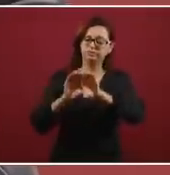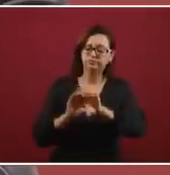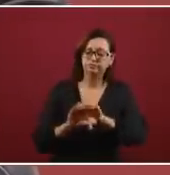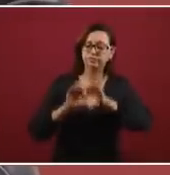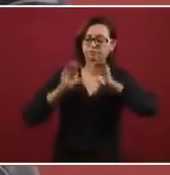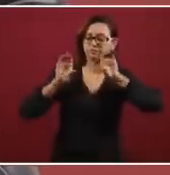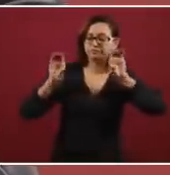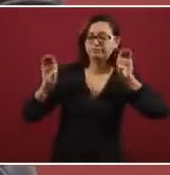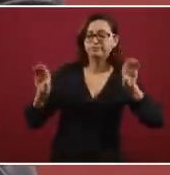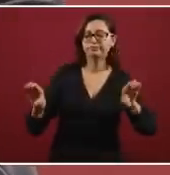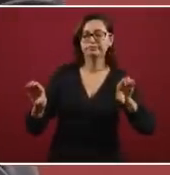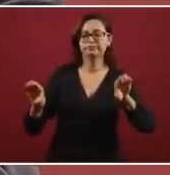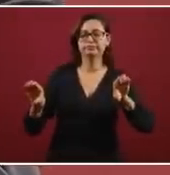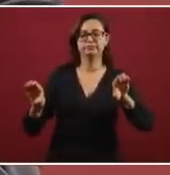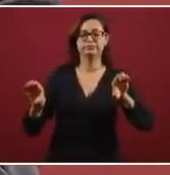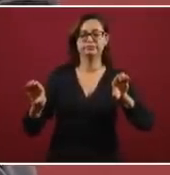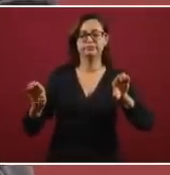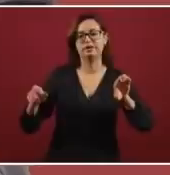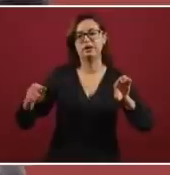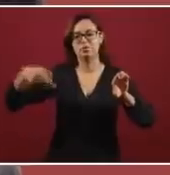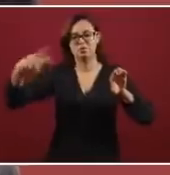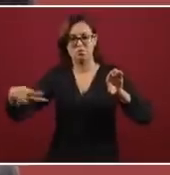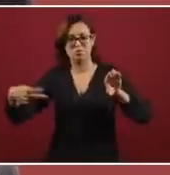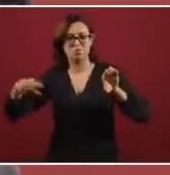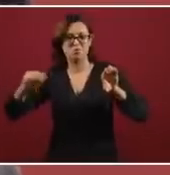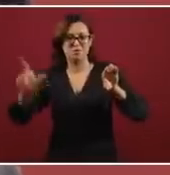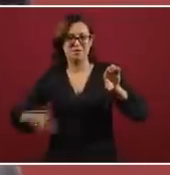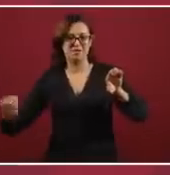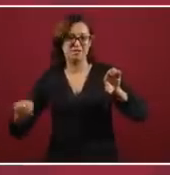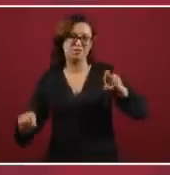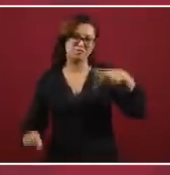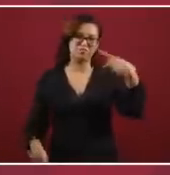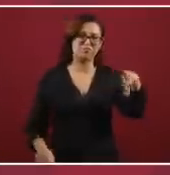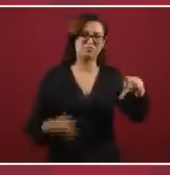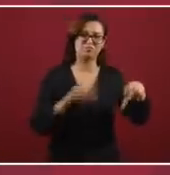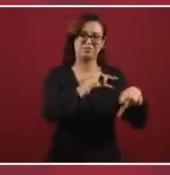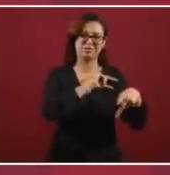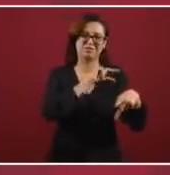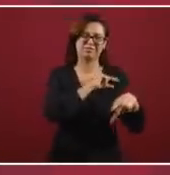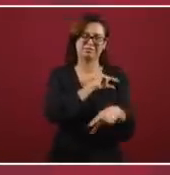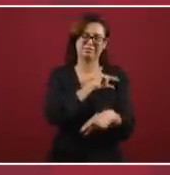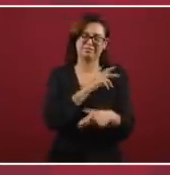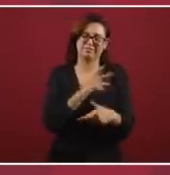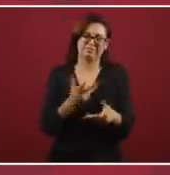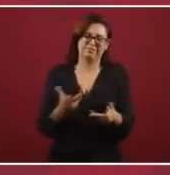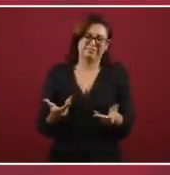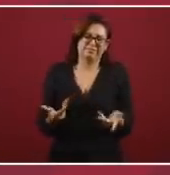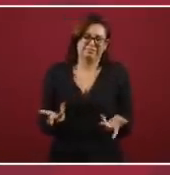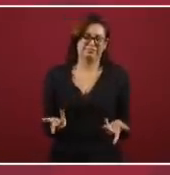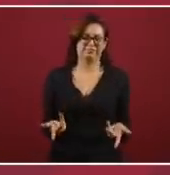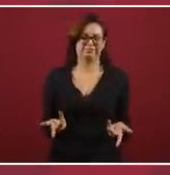divida, se comparta con las empresas particulares.